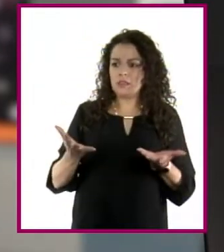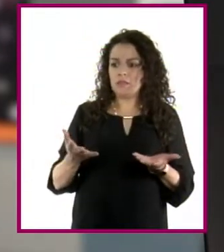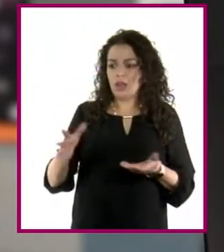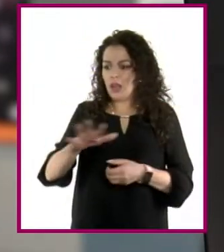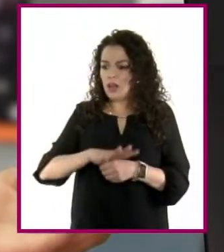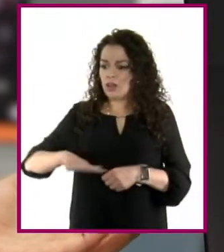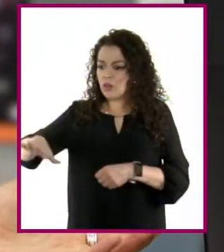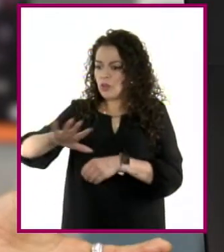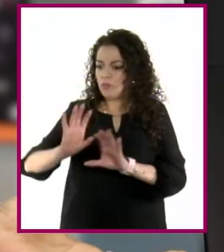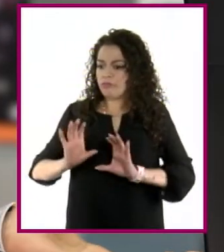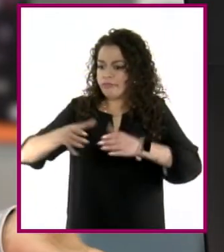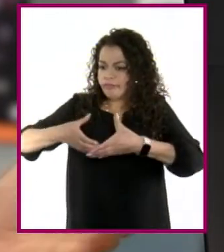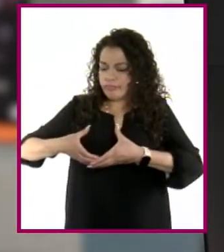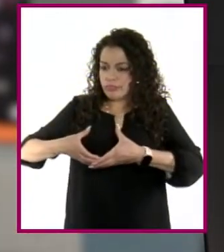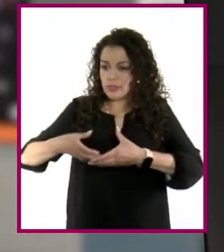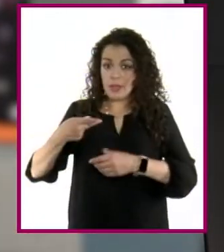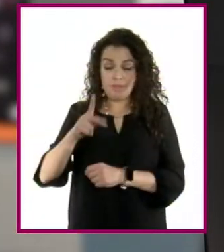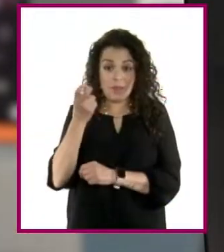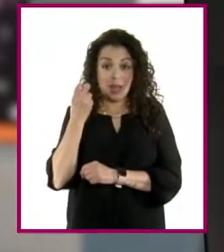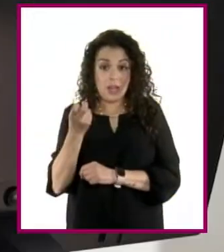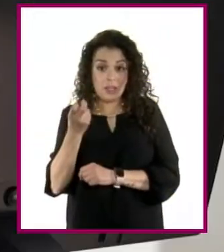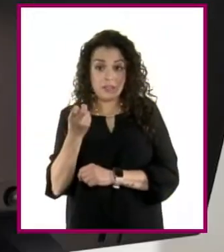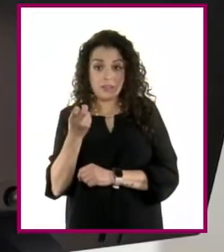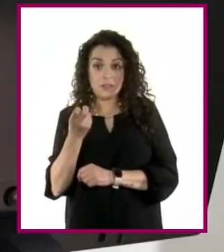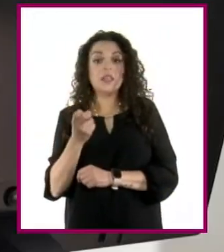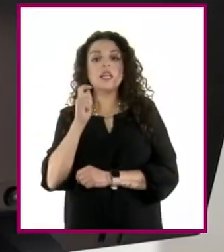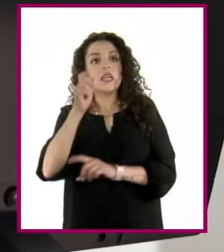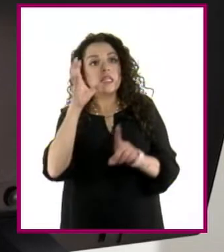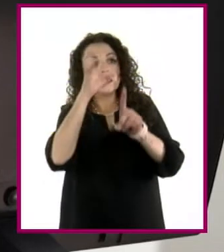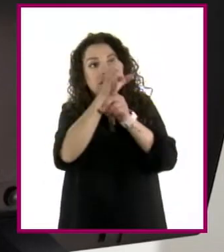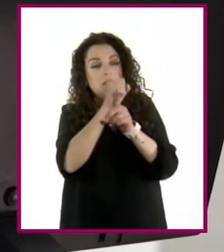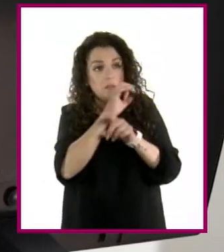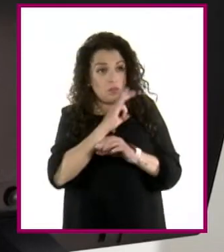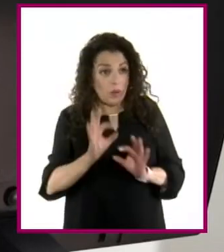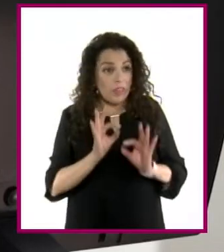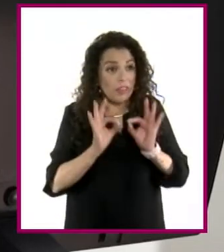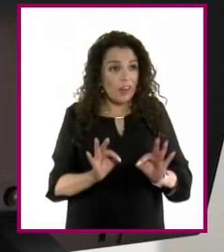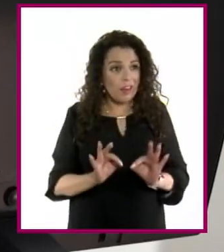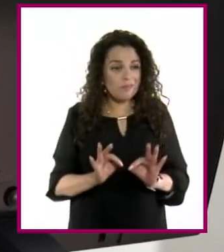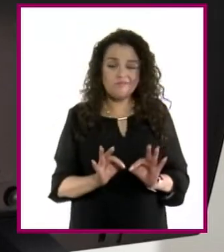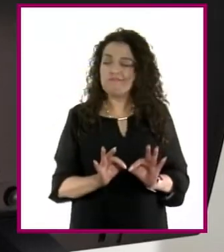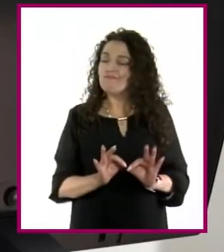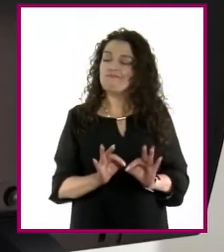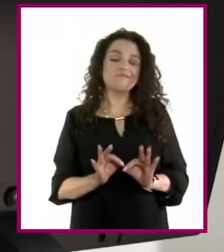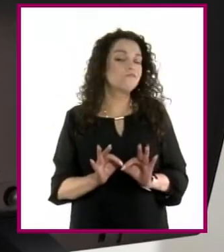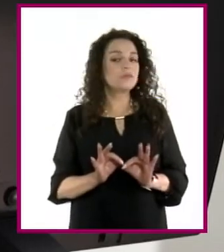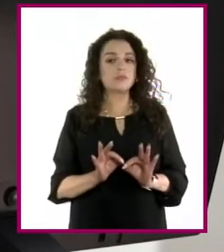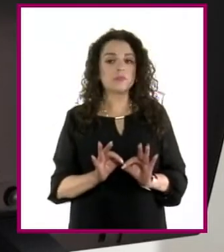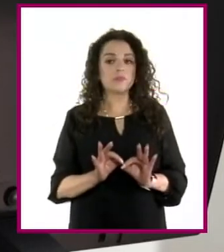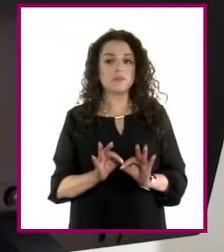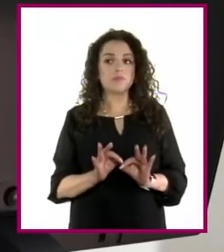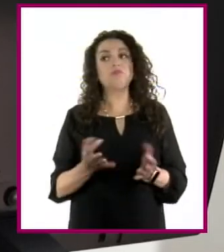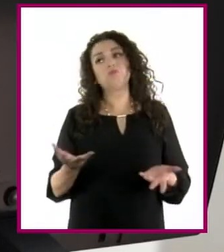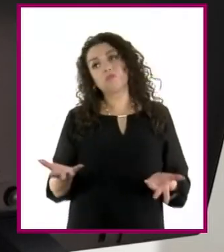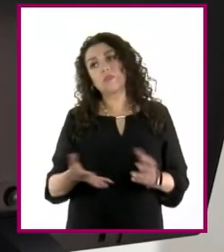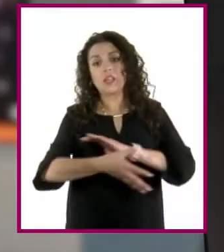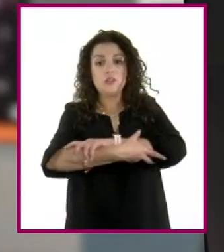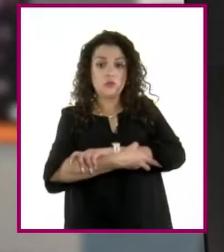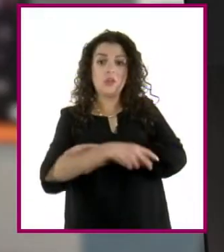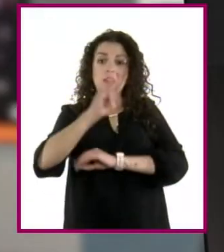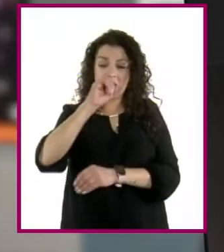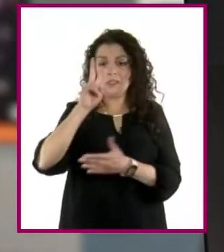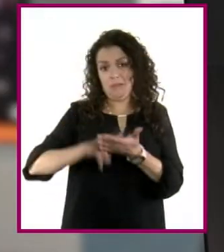no es claro que va a contribuir al fin que se persigue. Con todo, parece que la solidaridad es algo valioso, ¿no crees,